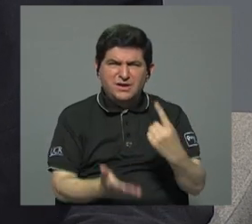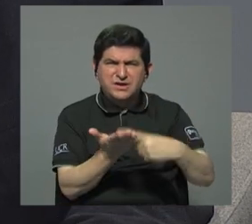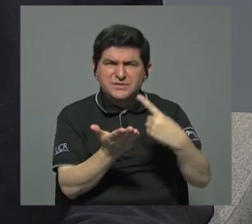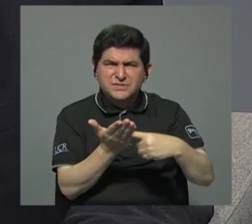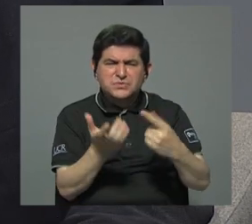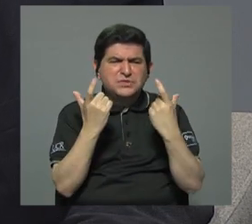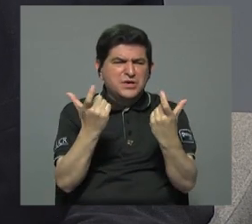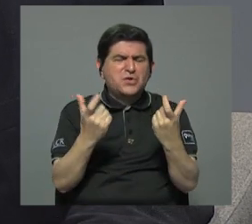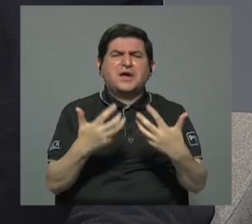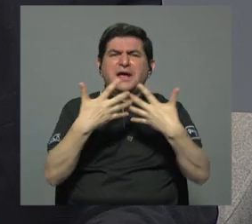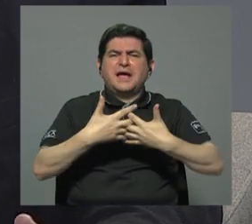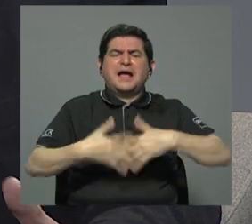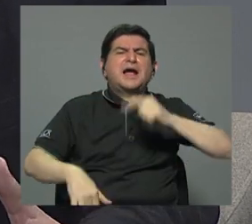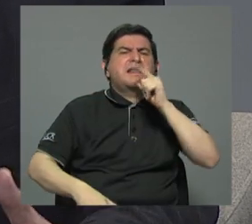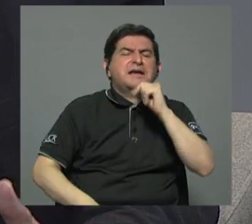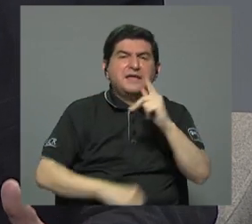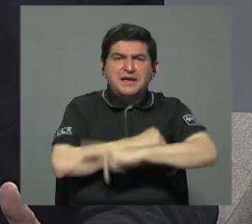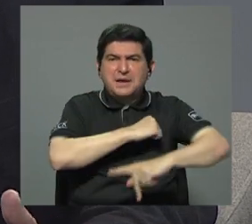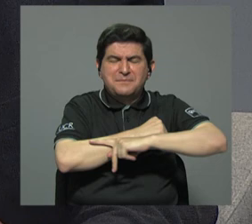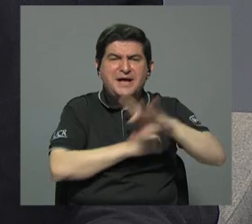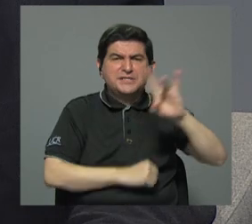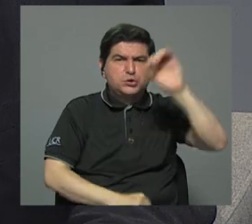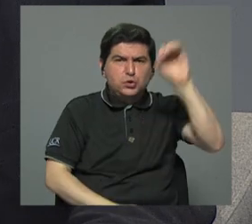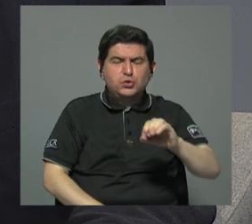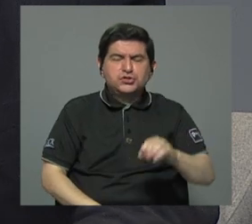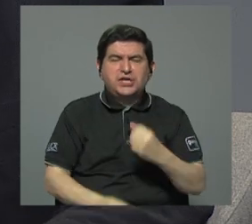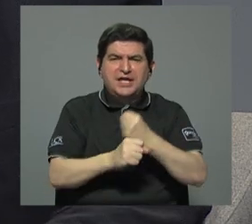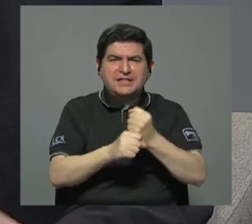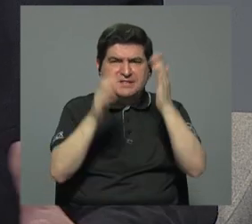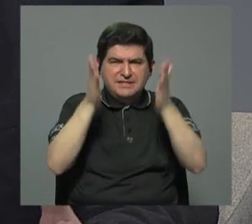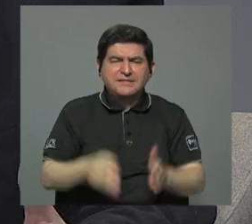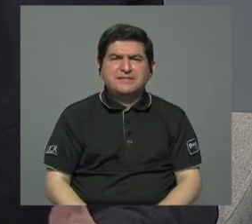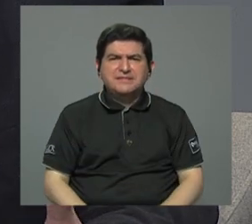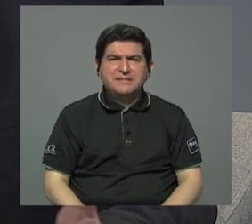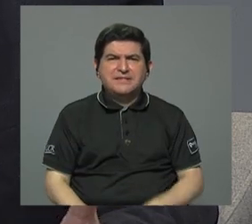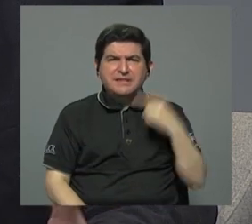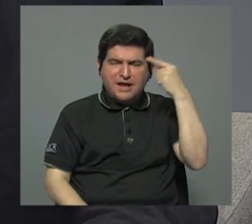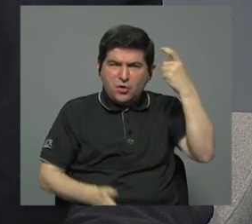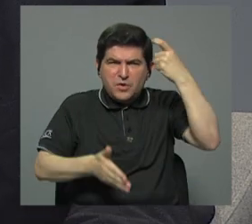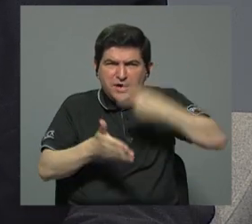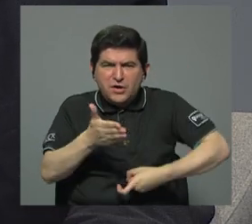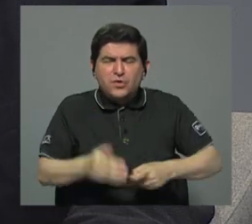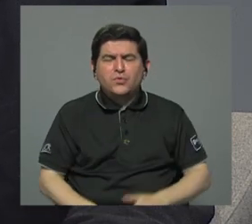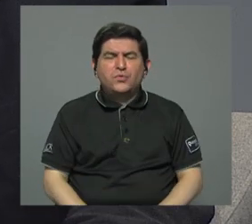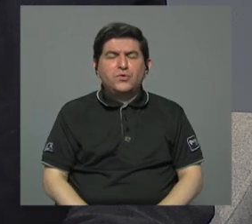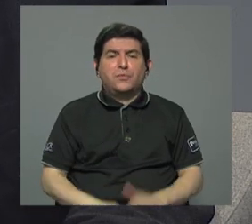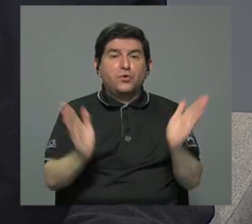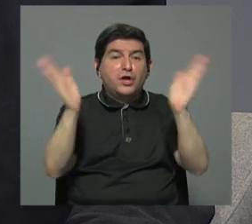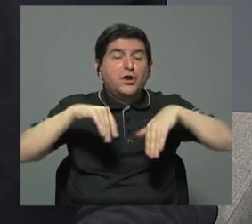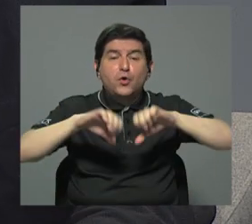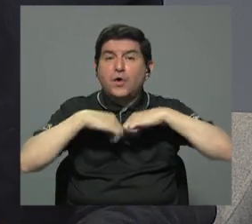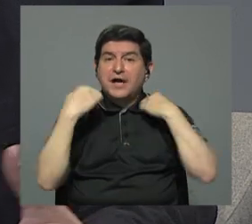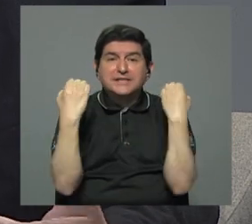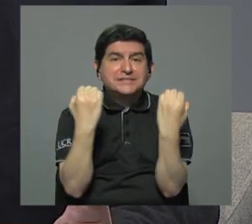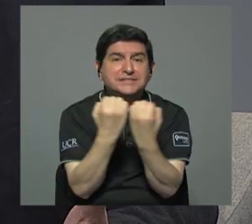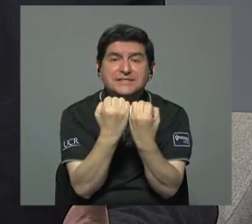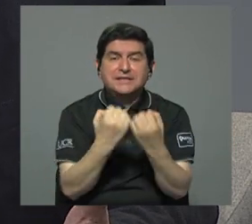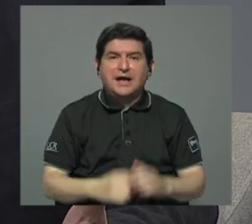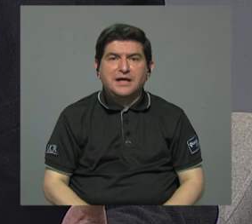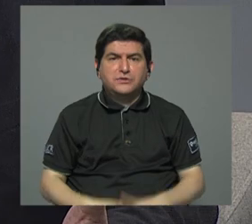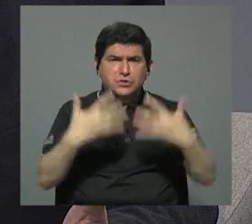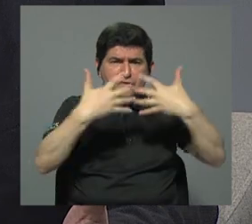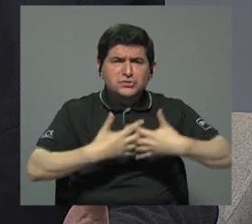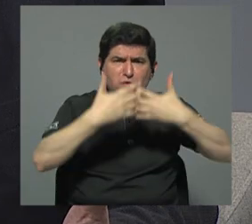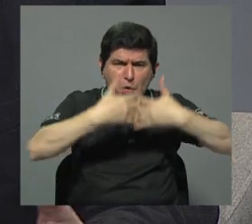las empresas? En un país donde el 80% de la clase trabajadora vive en una dictadura antisindical porque no hay sindicatos. ¿O cuántas de esas empresas